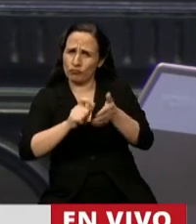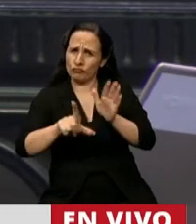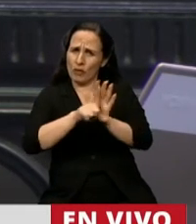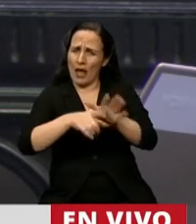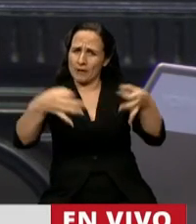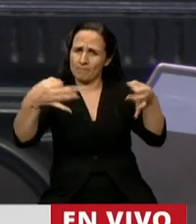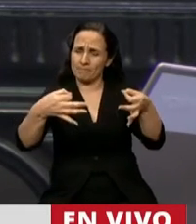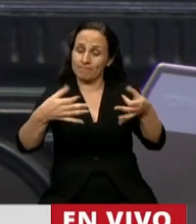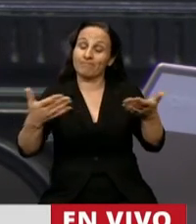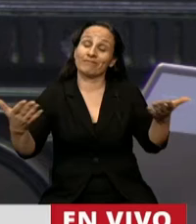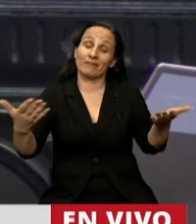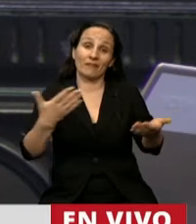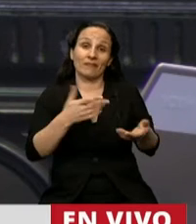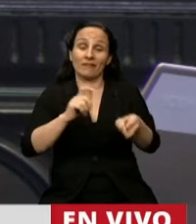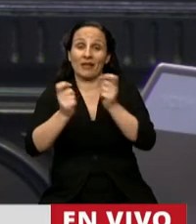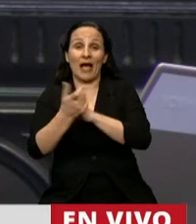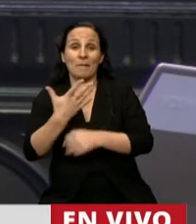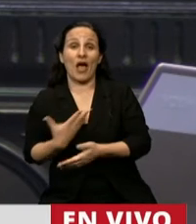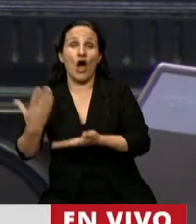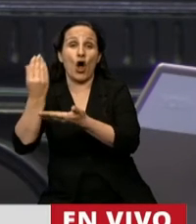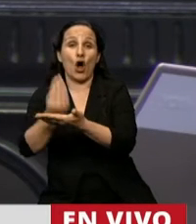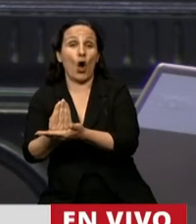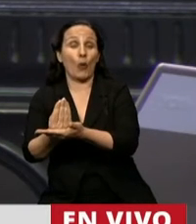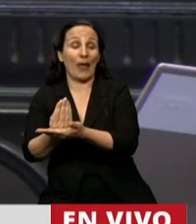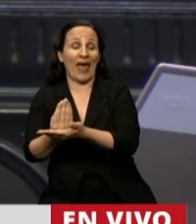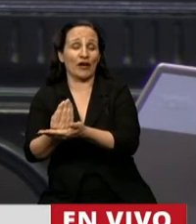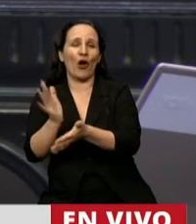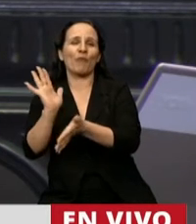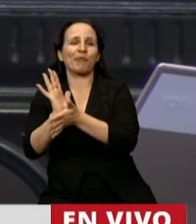Claro, después vino el gobierno de científicos,